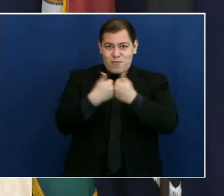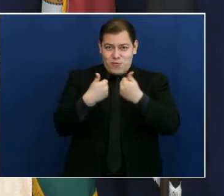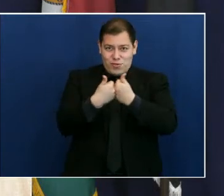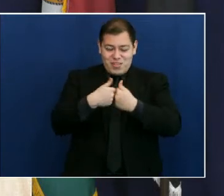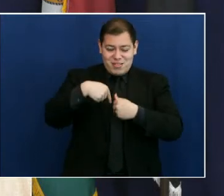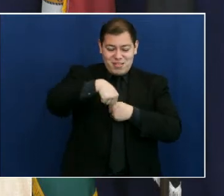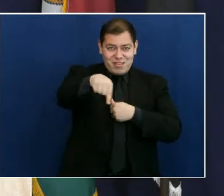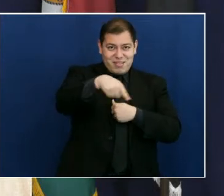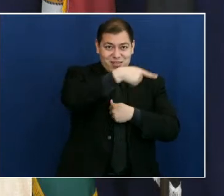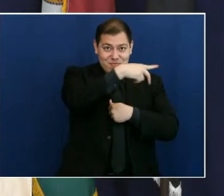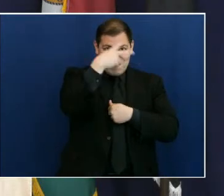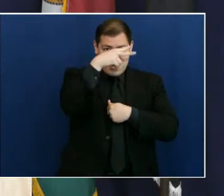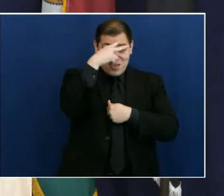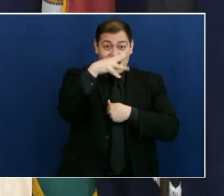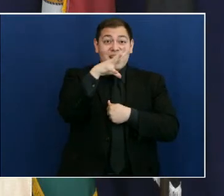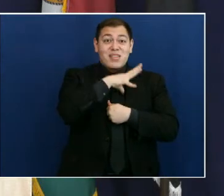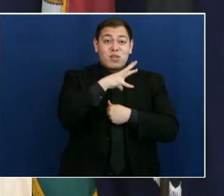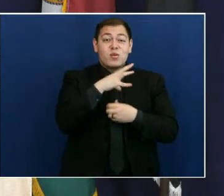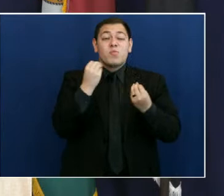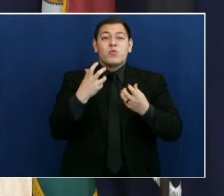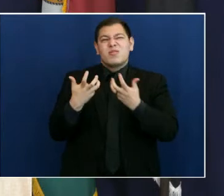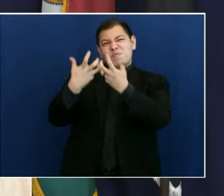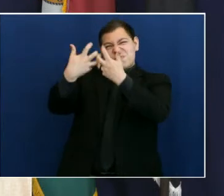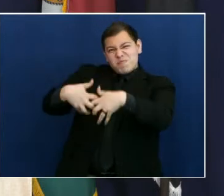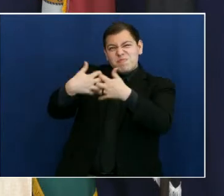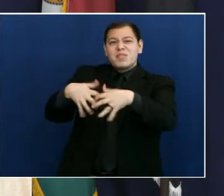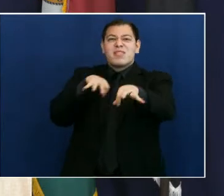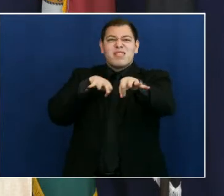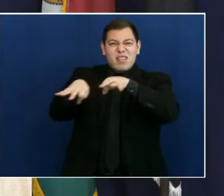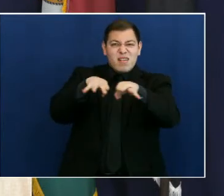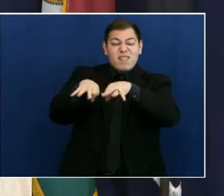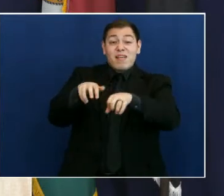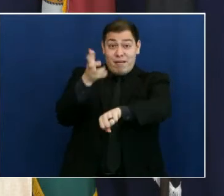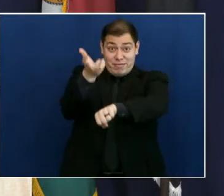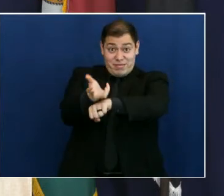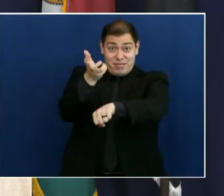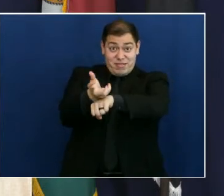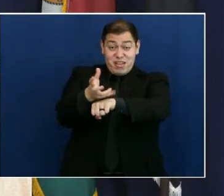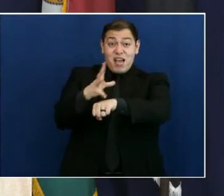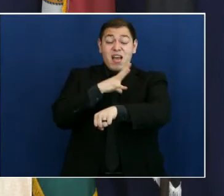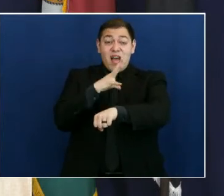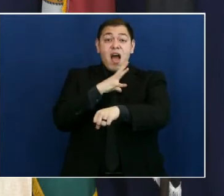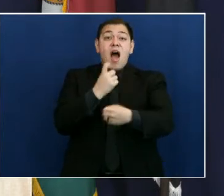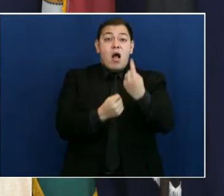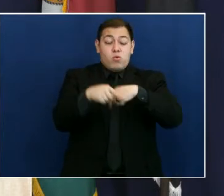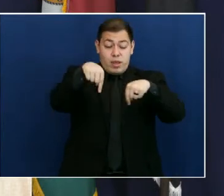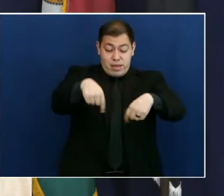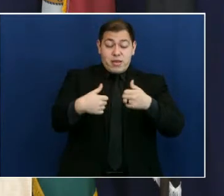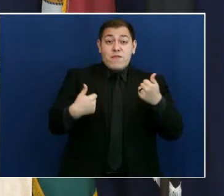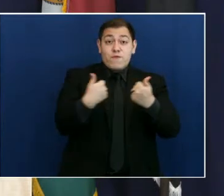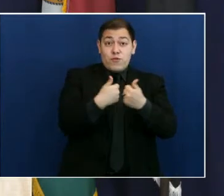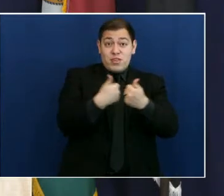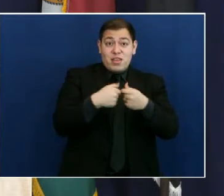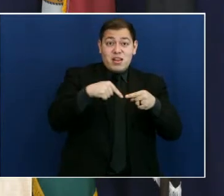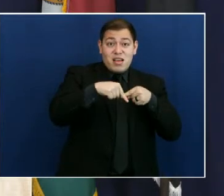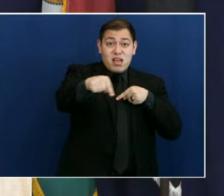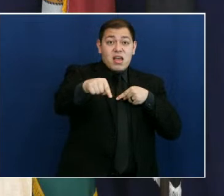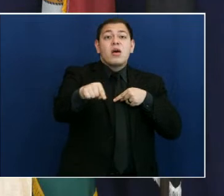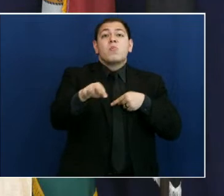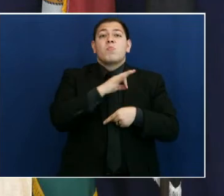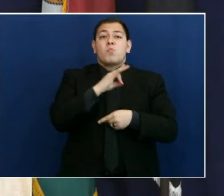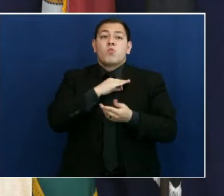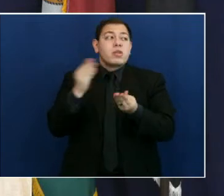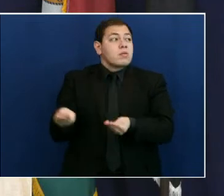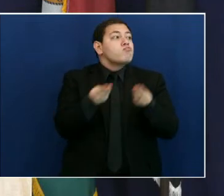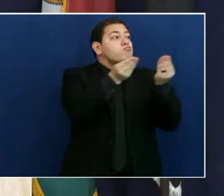los empleados de las empresas maquiladoras estadounidenses en la frontera también tengan acceso a la vacuna y